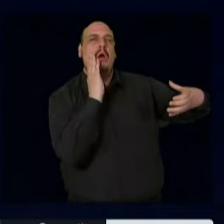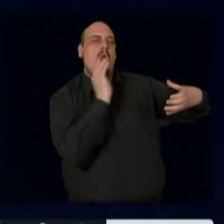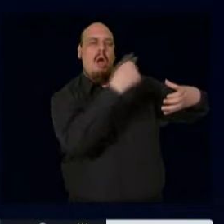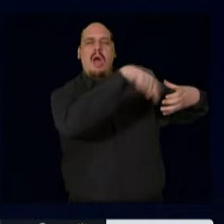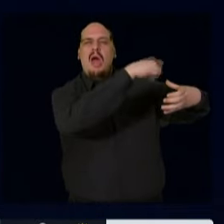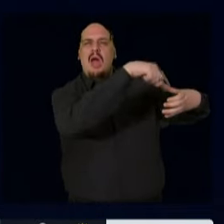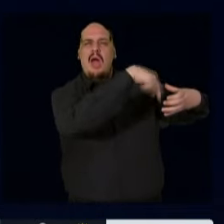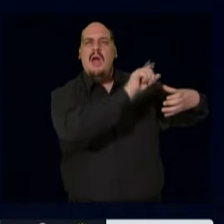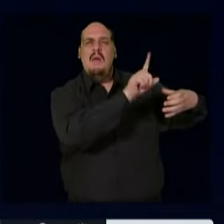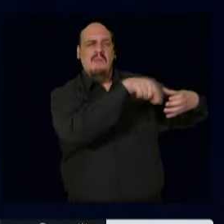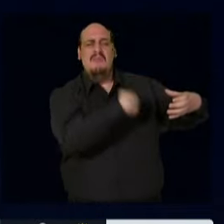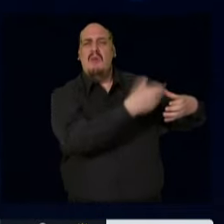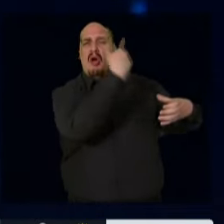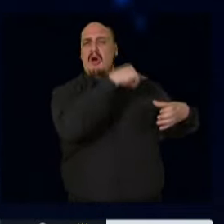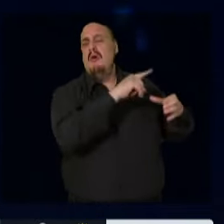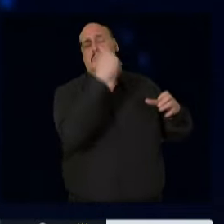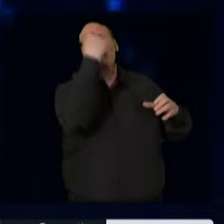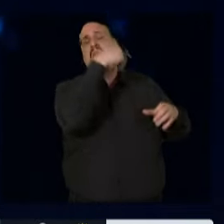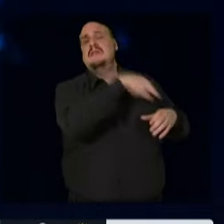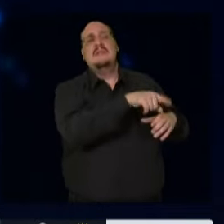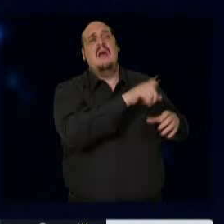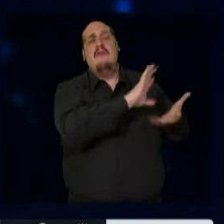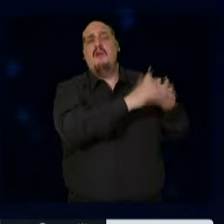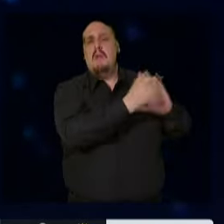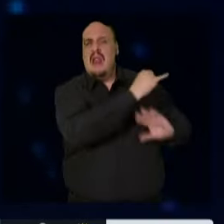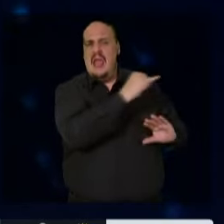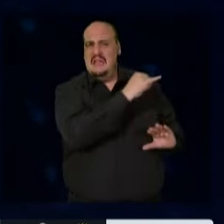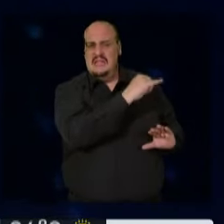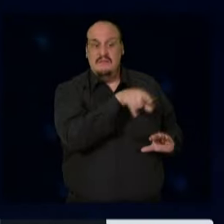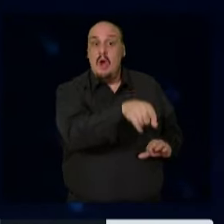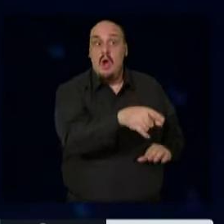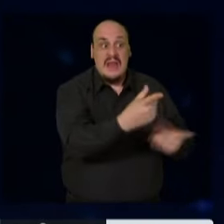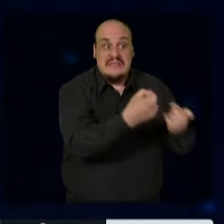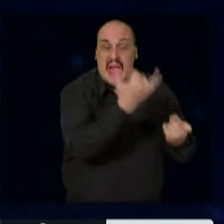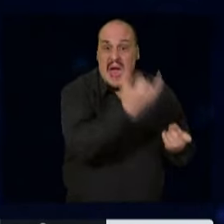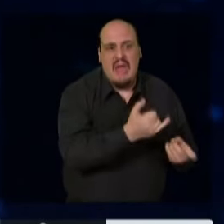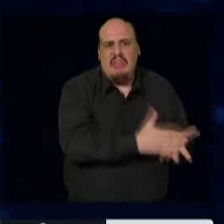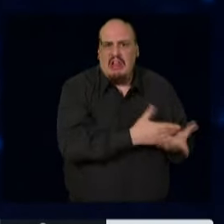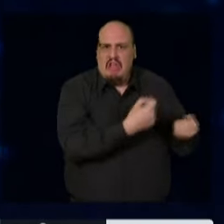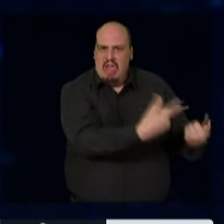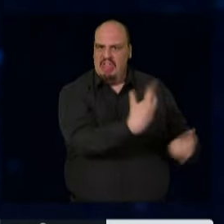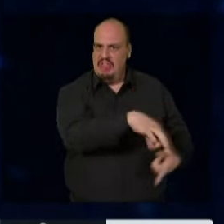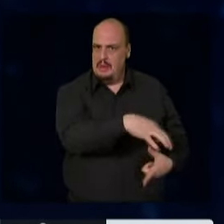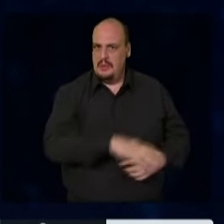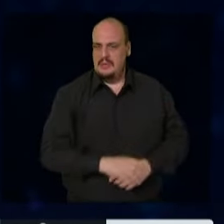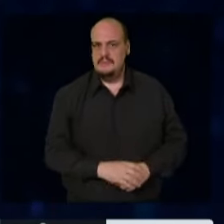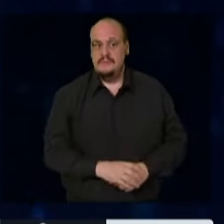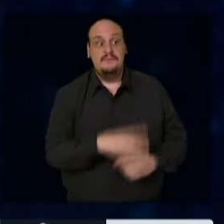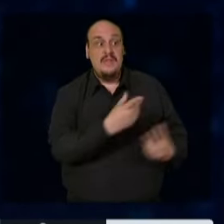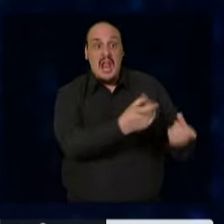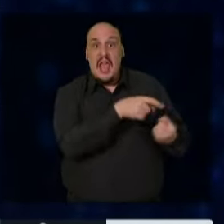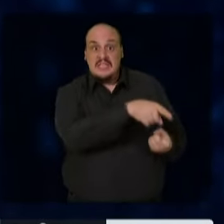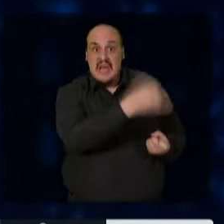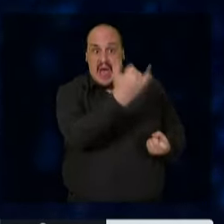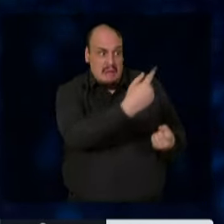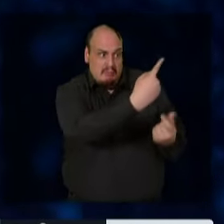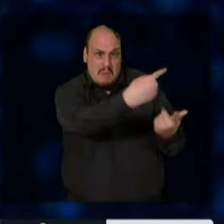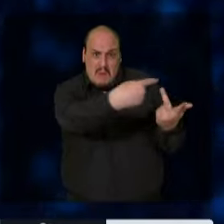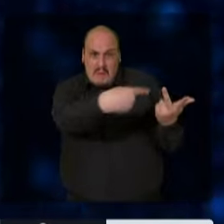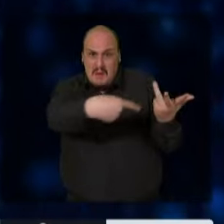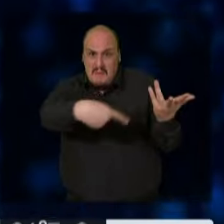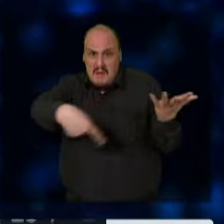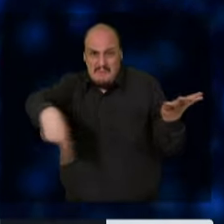de una premisa nefasta que dice que donde hay una necesidad nace un derecho. El problema es que las necesidades son infinitas y